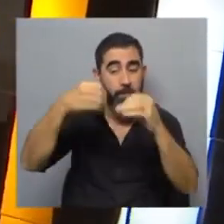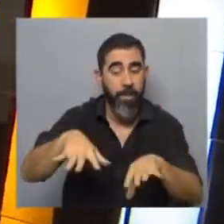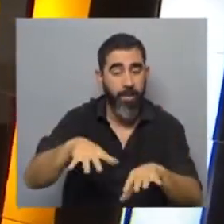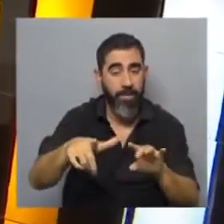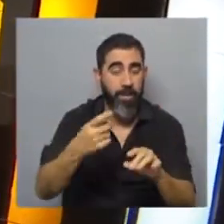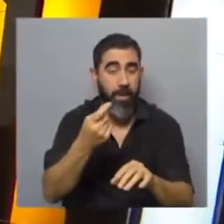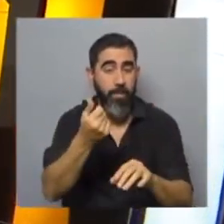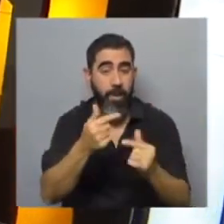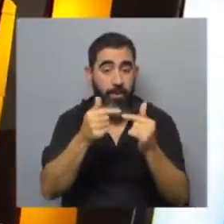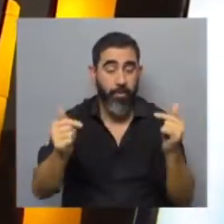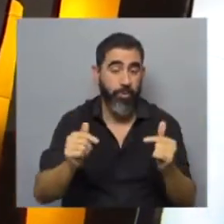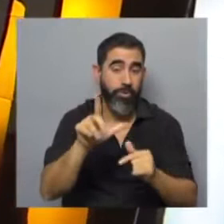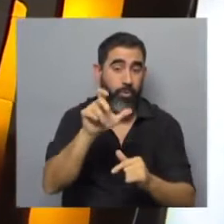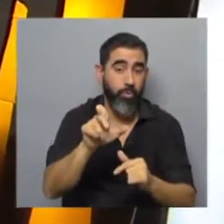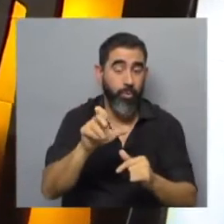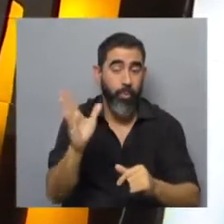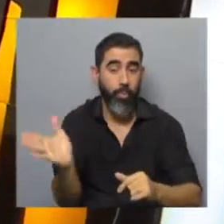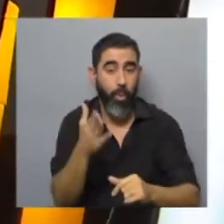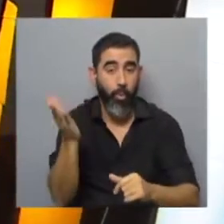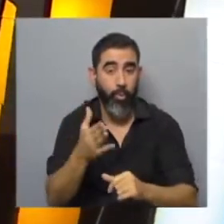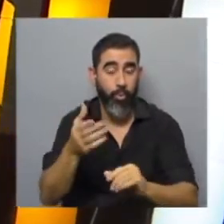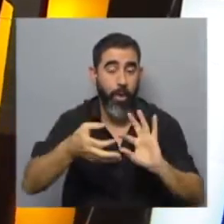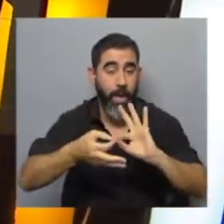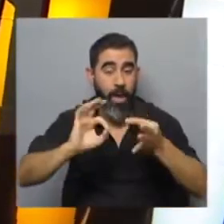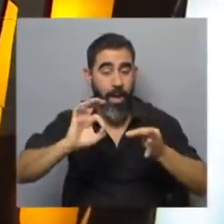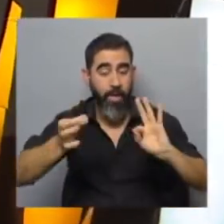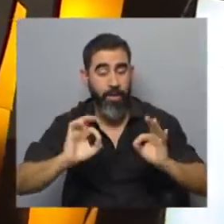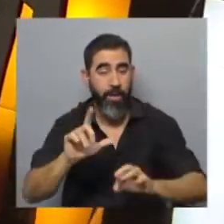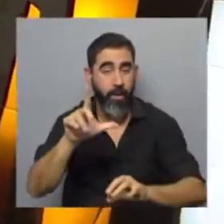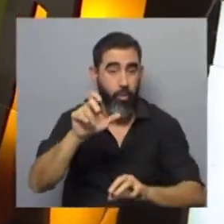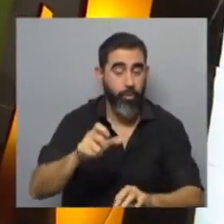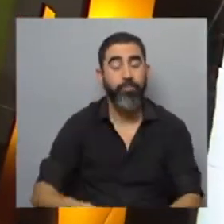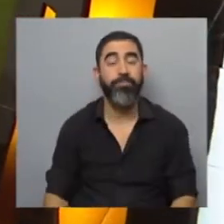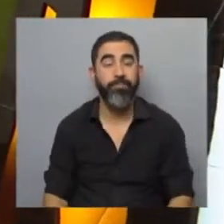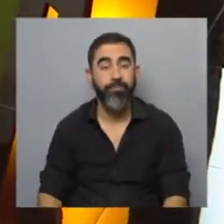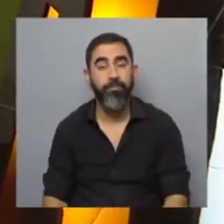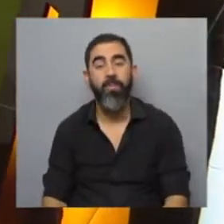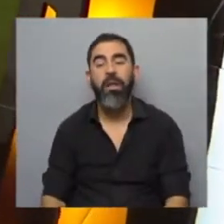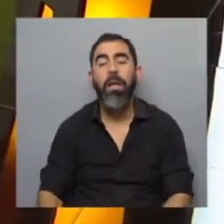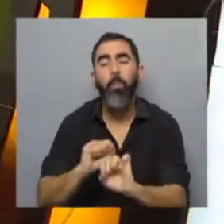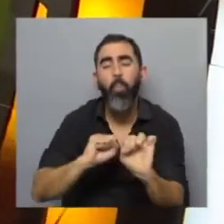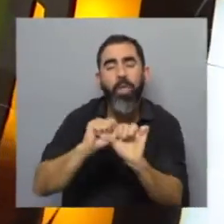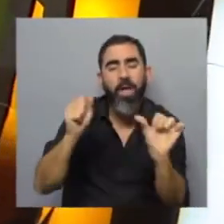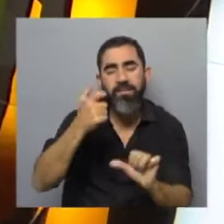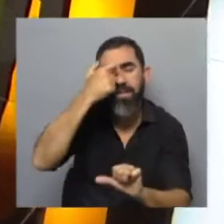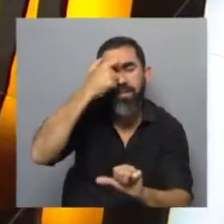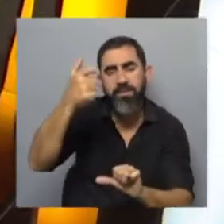eso representa para el productor y para toda la cadena de comercialización. ¿Qué puede hacer la ciencia con esto, no?